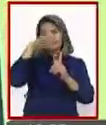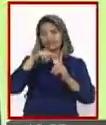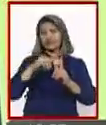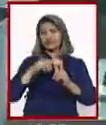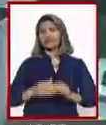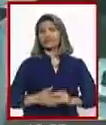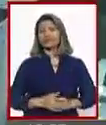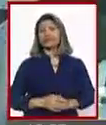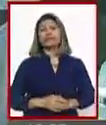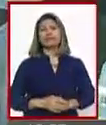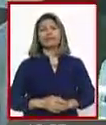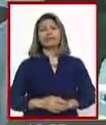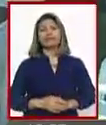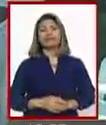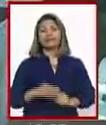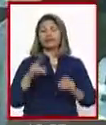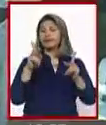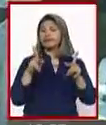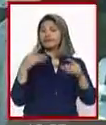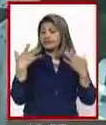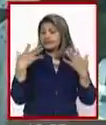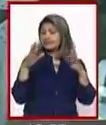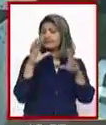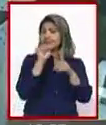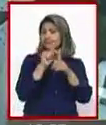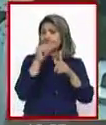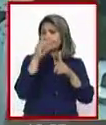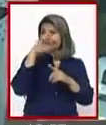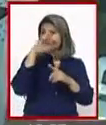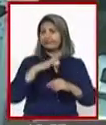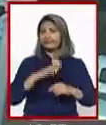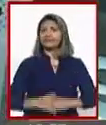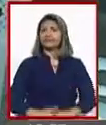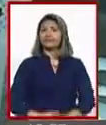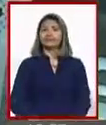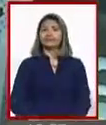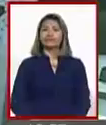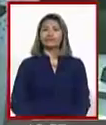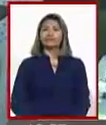Gracias por ayuda de los transeúntes se ha logrado aprender a esta persona.